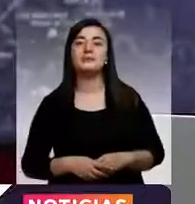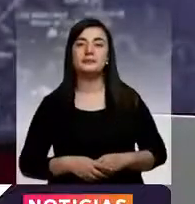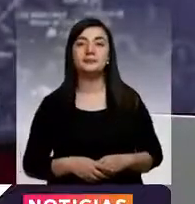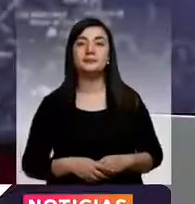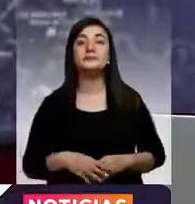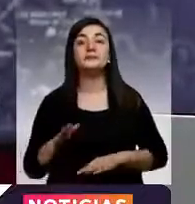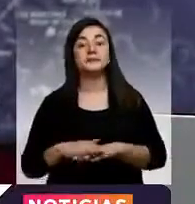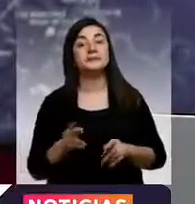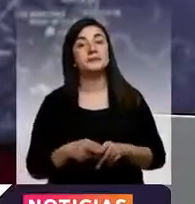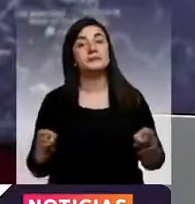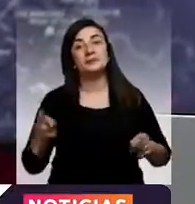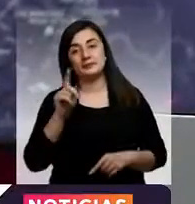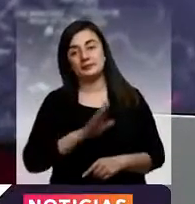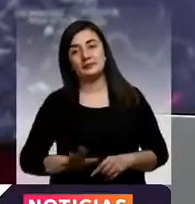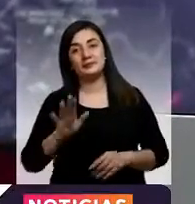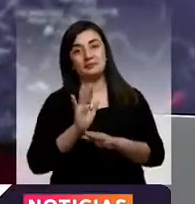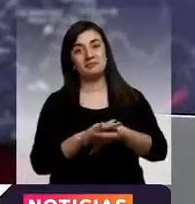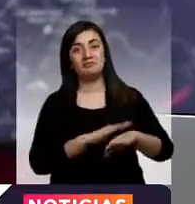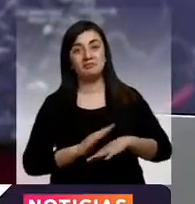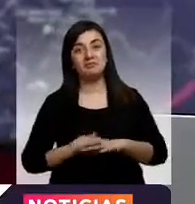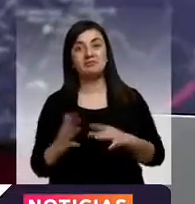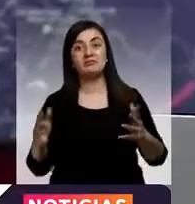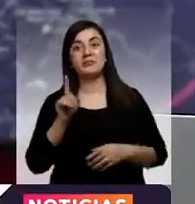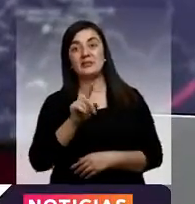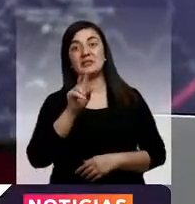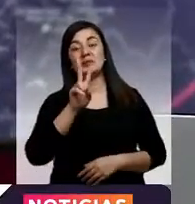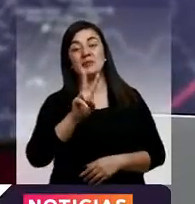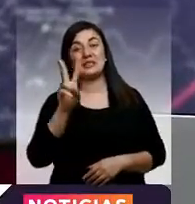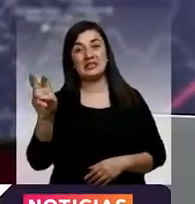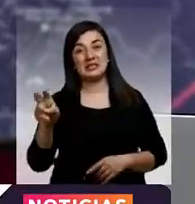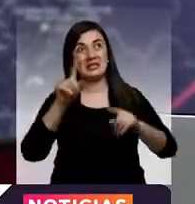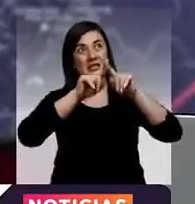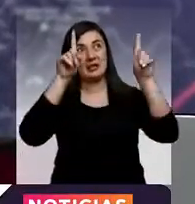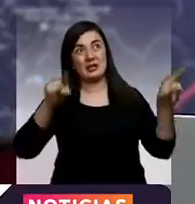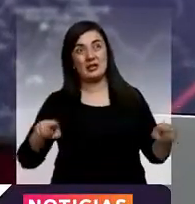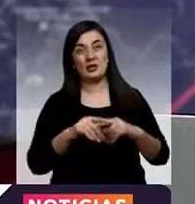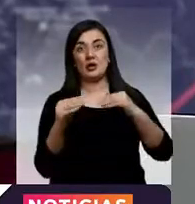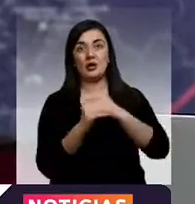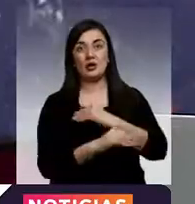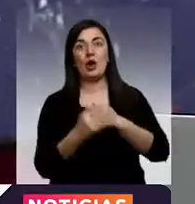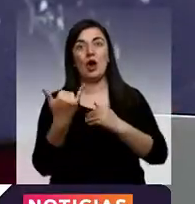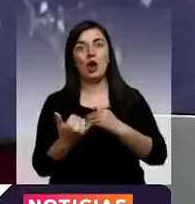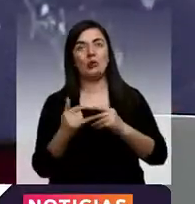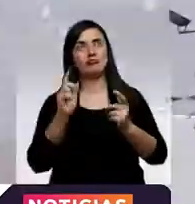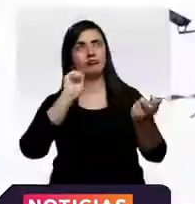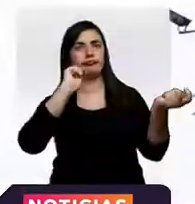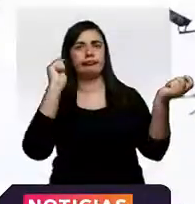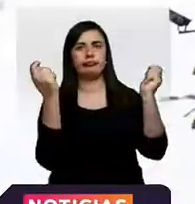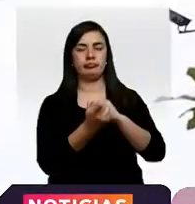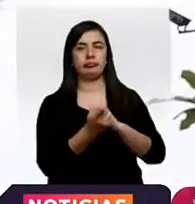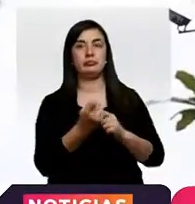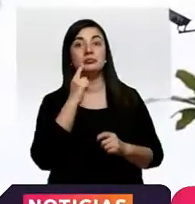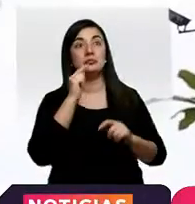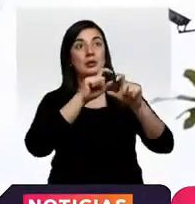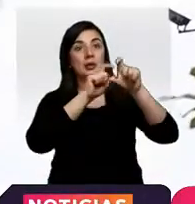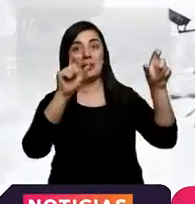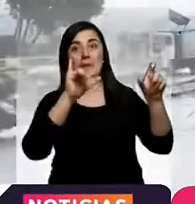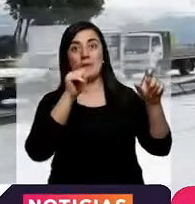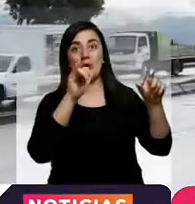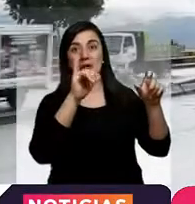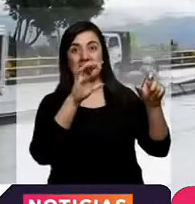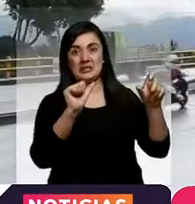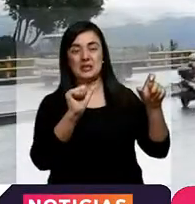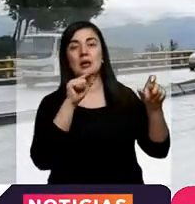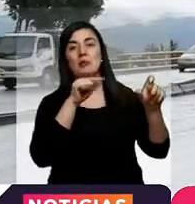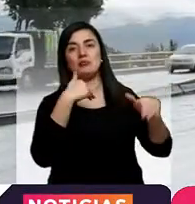Más noticias locales, la valla ubicada en la calle 127 con autopista hoy sufrió una transformación. El nombre Bojayá inició un proceso